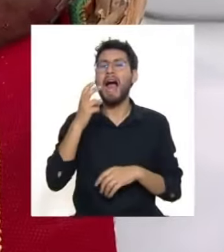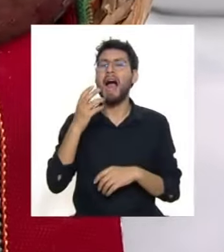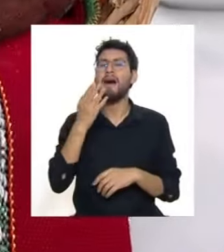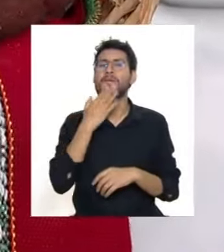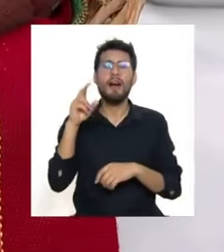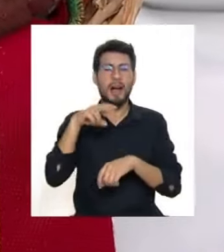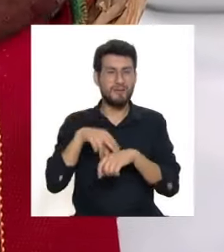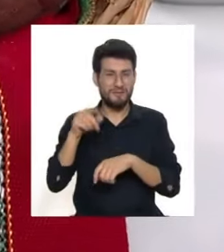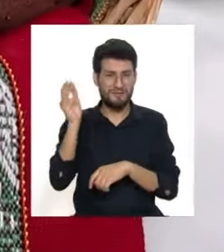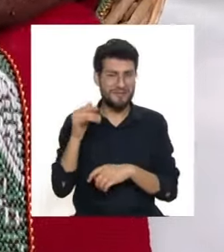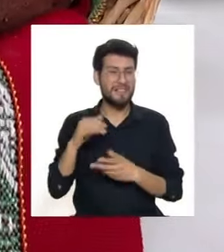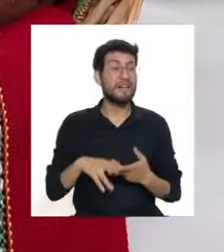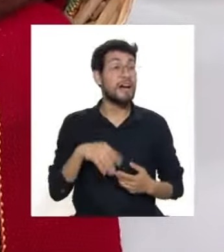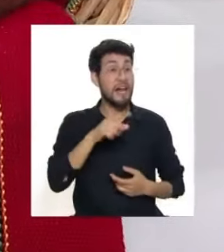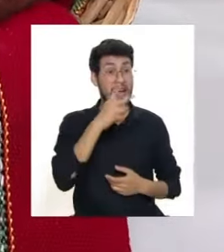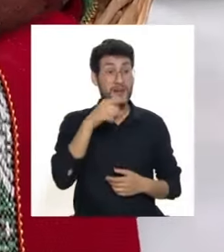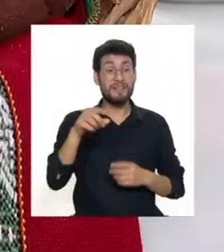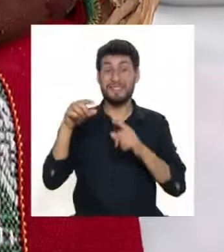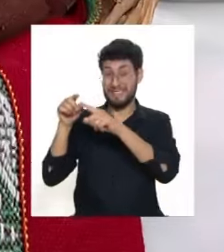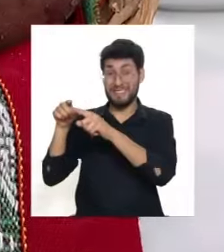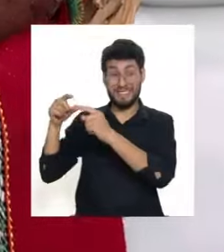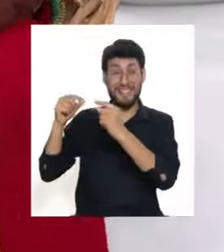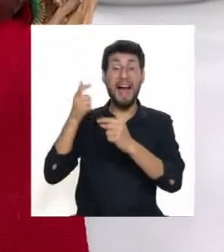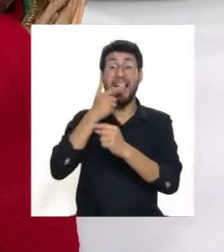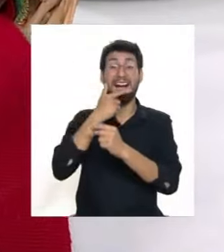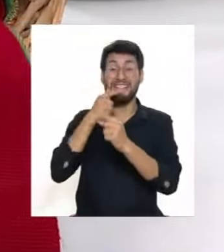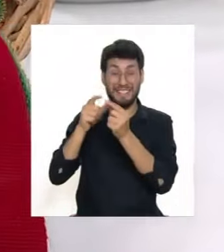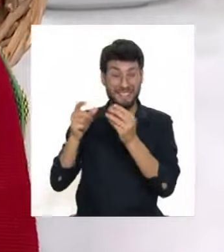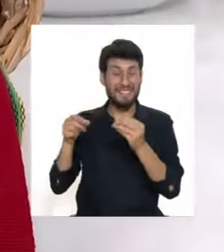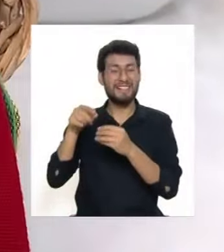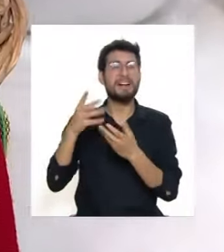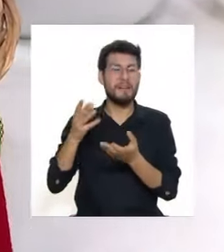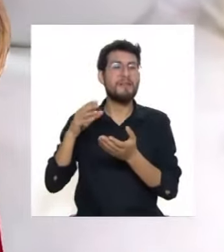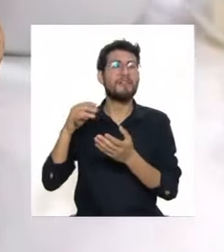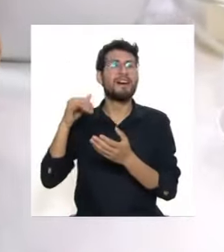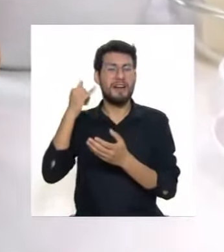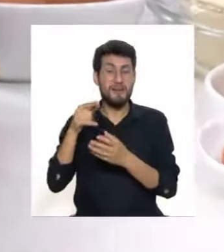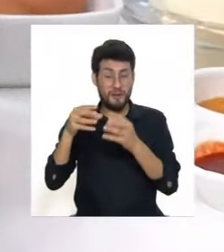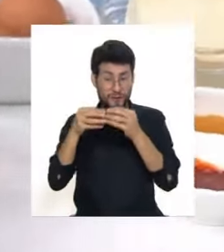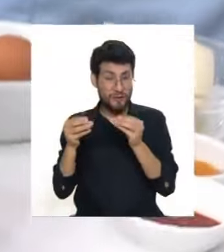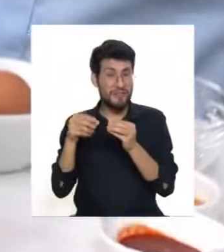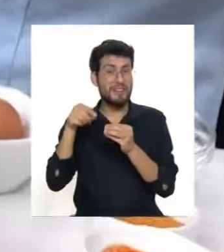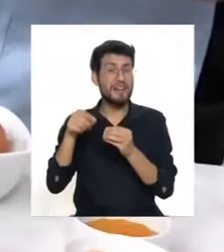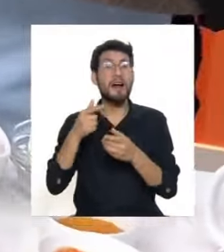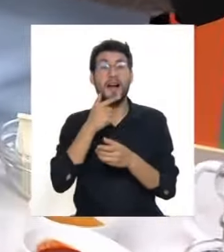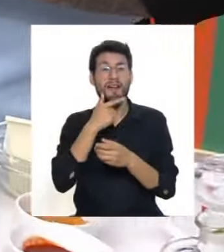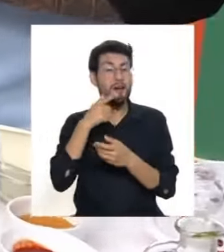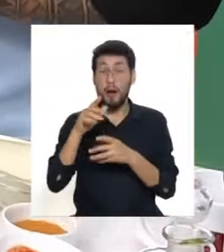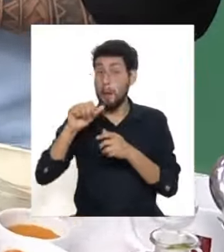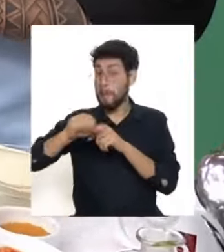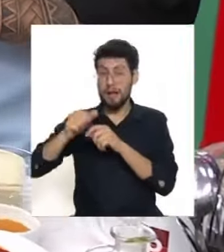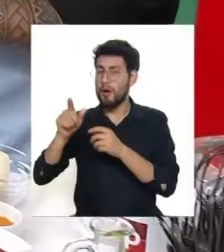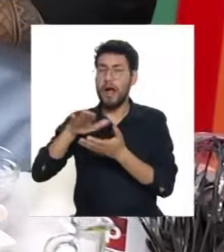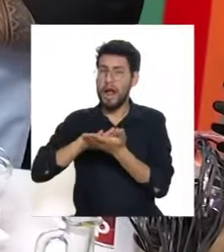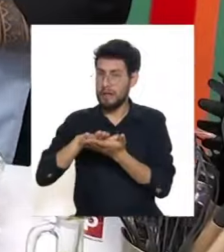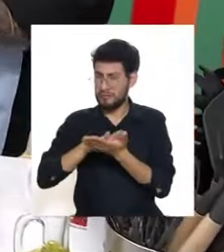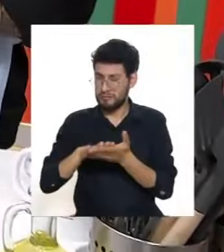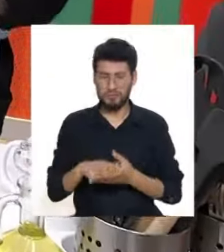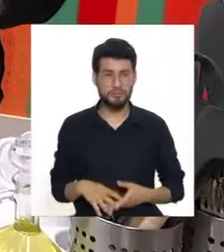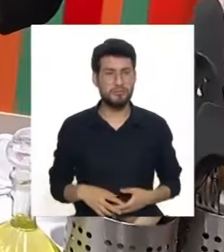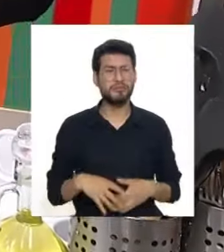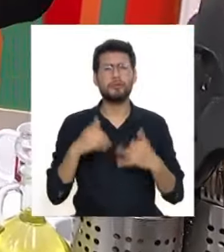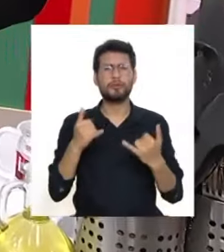ese yuquito que tienes ahí lo vas a usar para el plato? Es el que vamos a usar. Y, lo, ¿y se lava, se pela? Lo vamos no? a lavar. ¿Se pela el no, no lo vamos a pelar. Claro. Vamos pero a se usar,